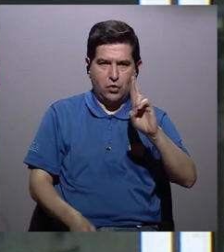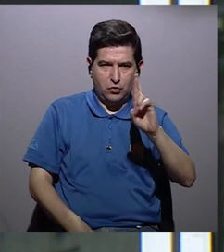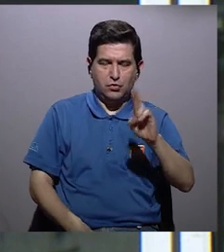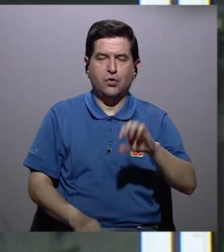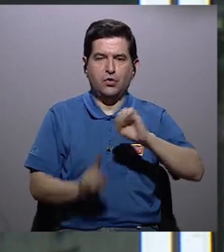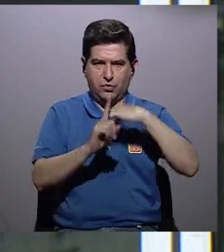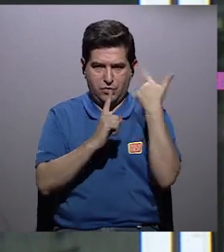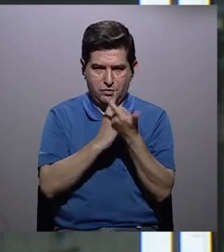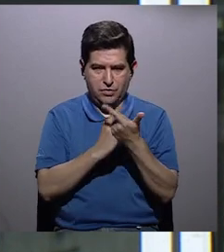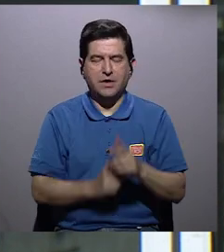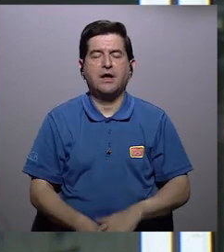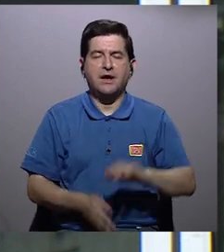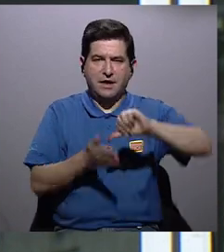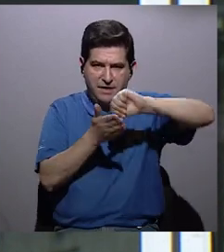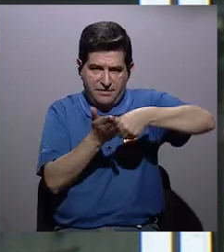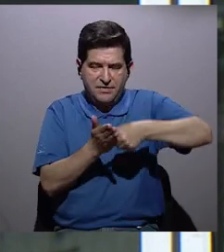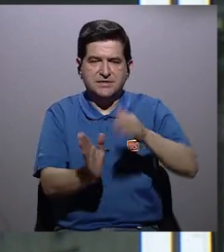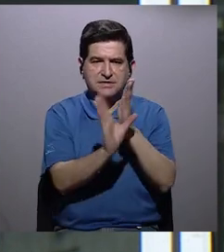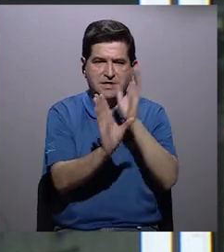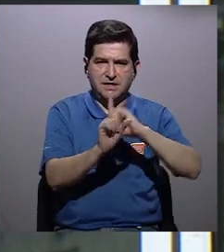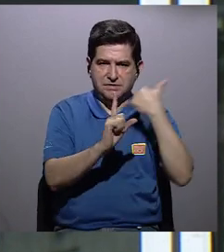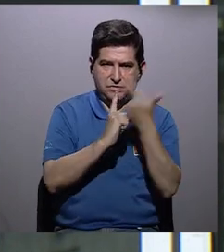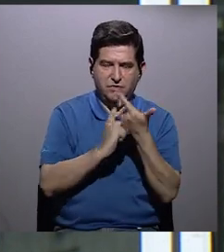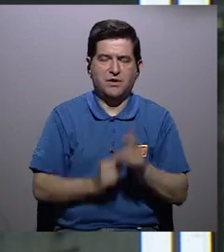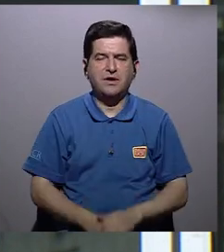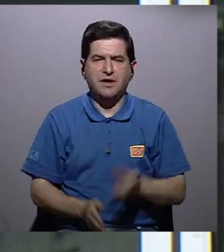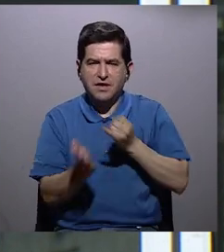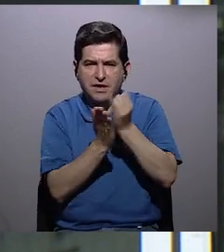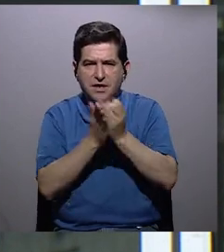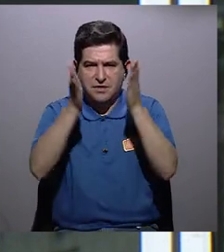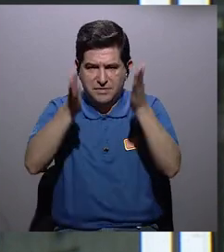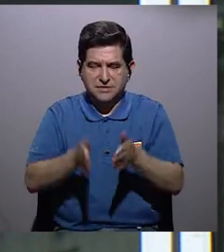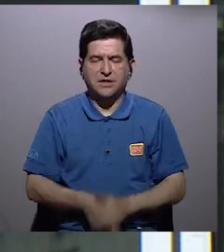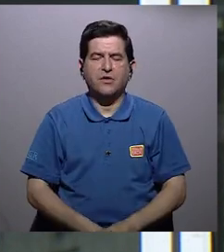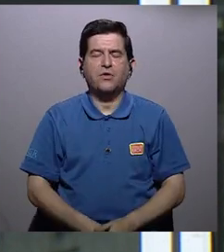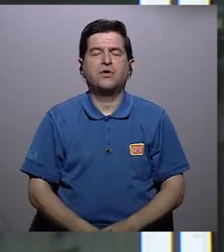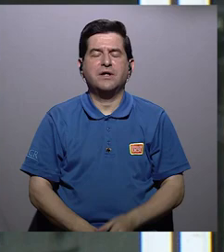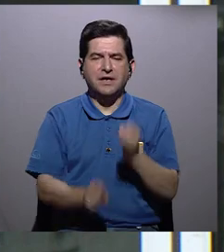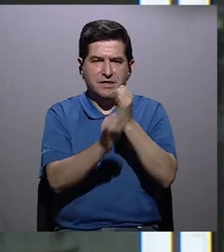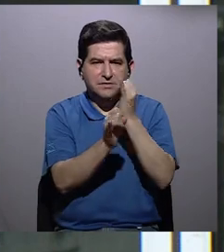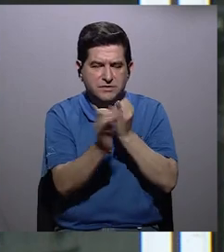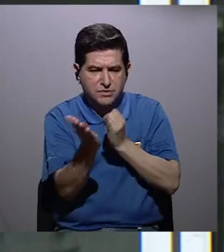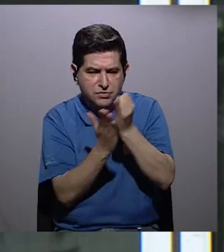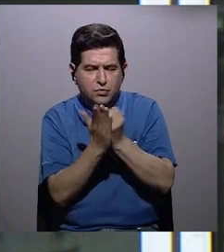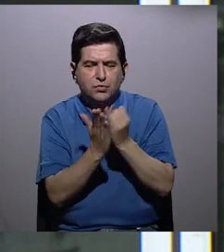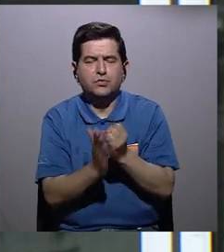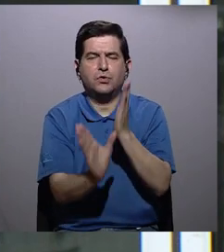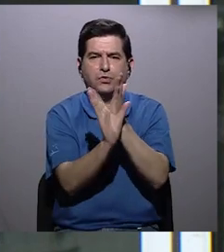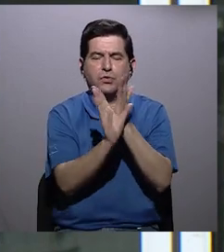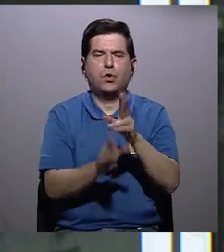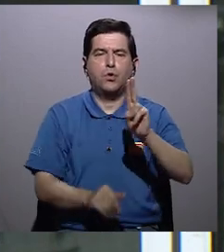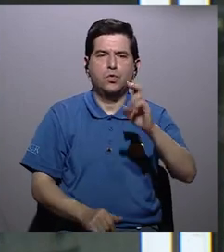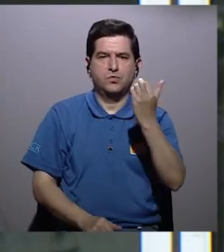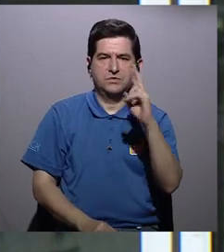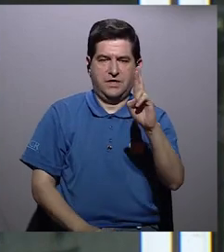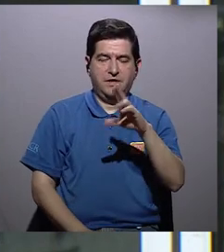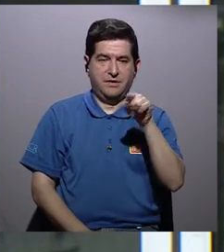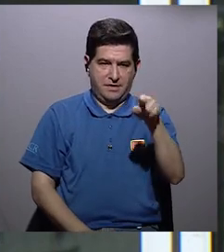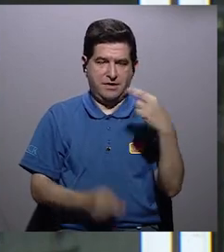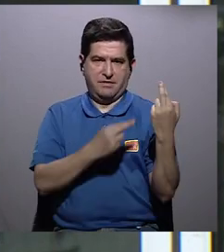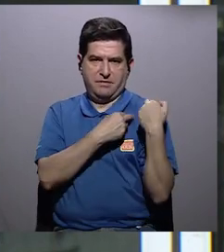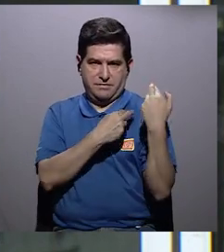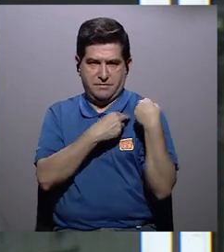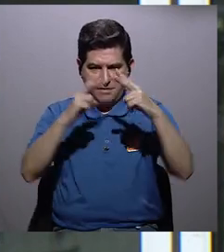Sociología con énfasis en Psicología Social, es investigador del Instituto de Investigaciones Psicológicas de la Universidad de Costa Rica y es encargado